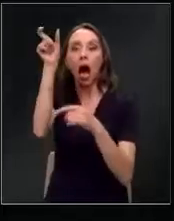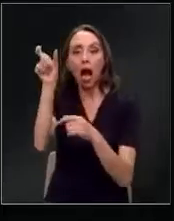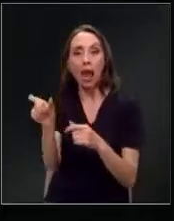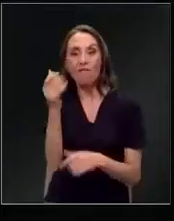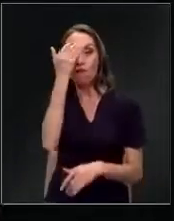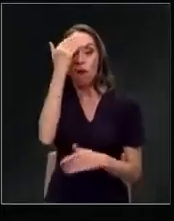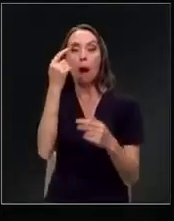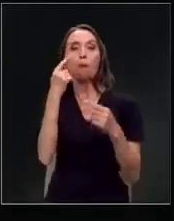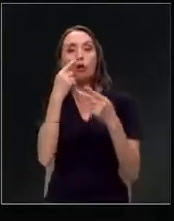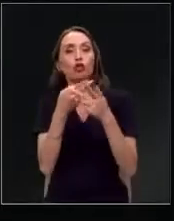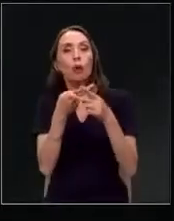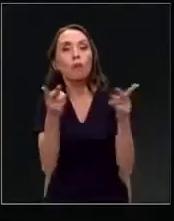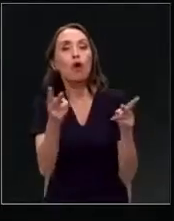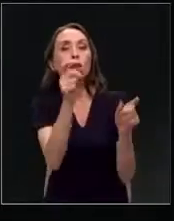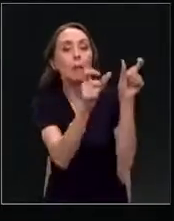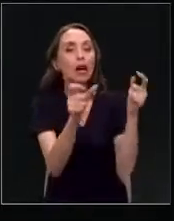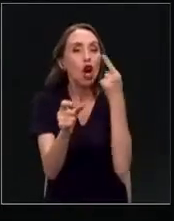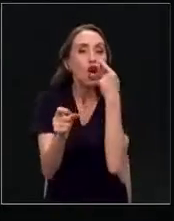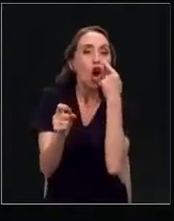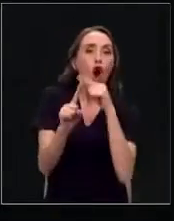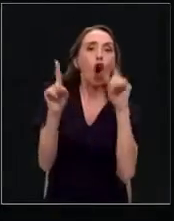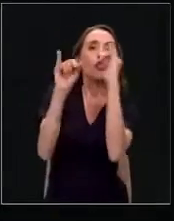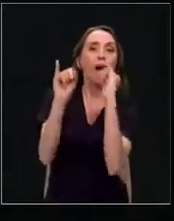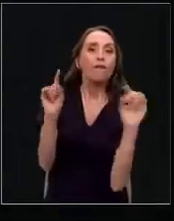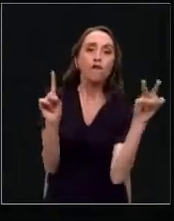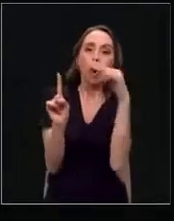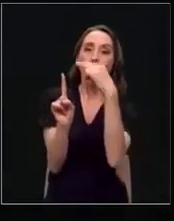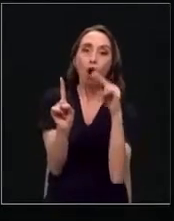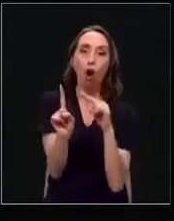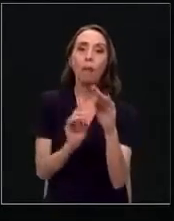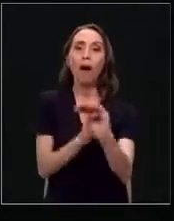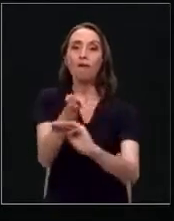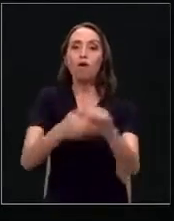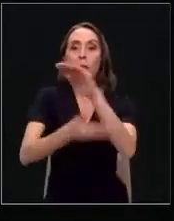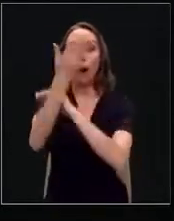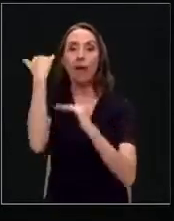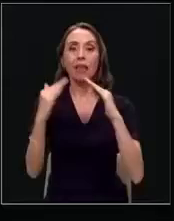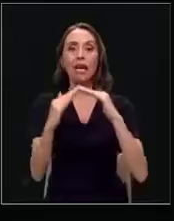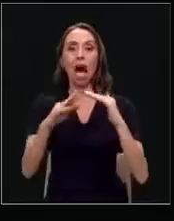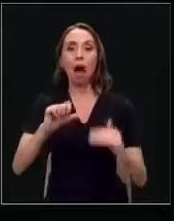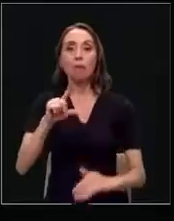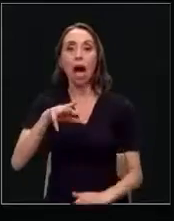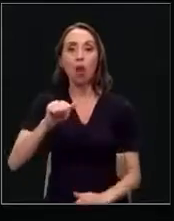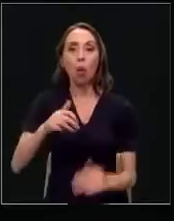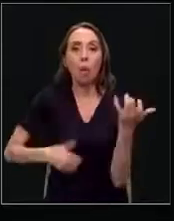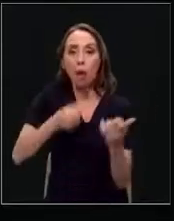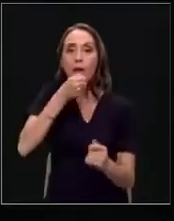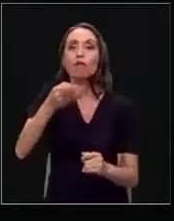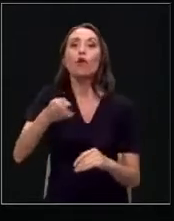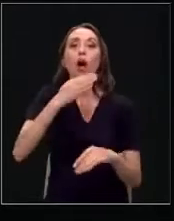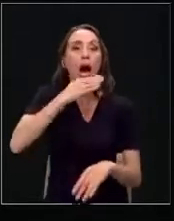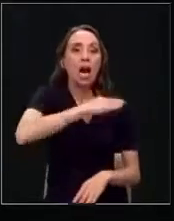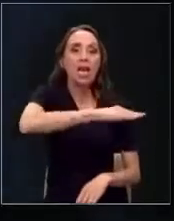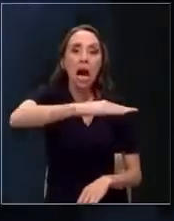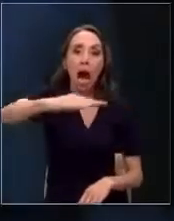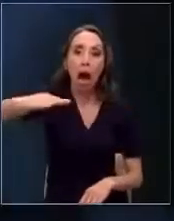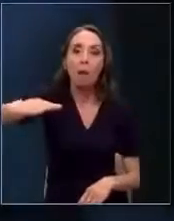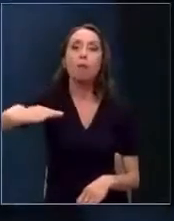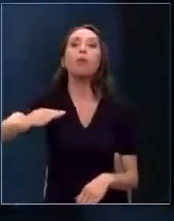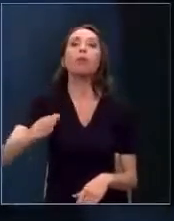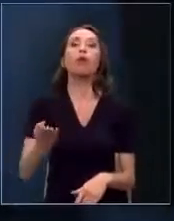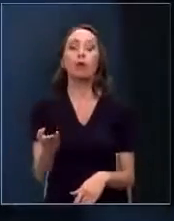de otra manera viste por ejemplo con los últimos ahorros de malú más fui a la chacra del alcampo